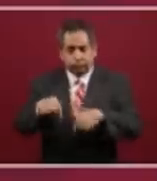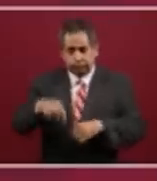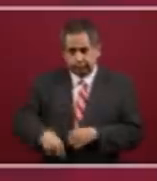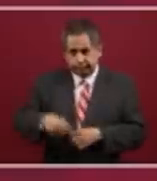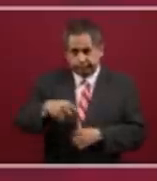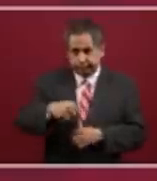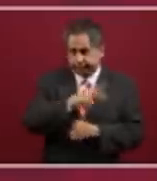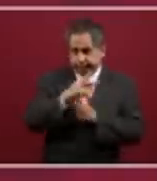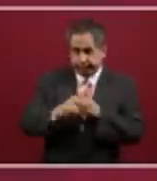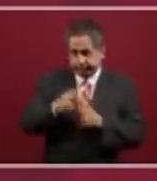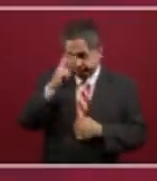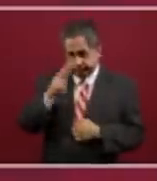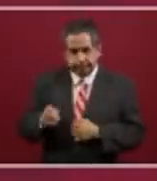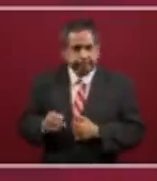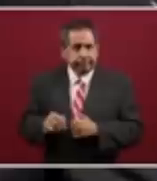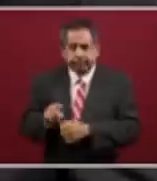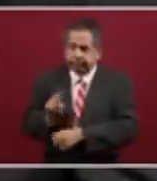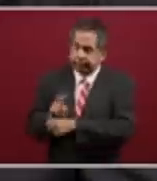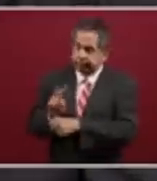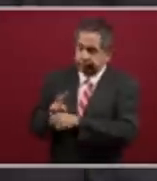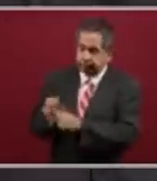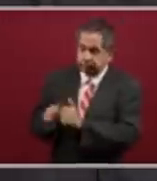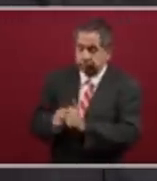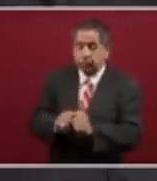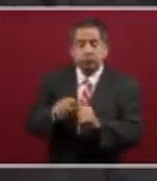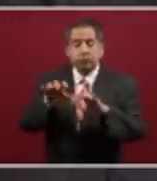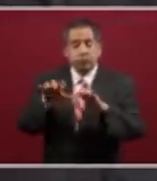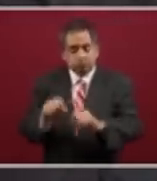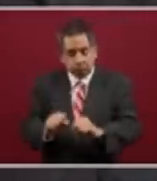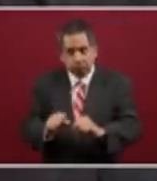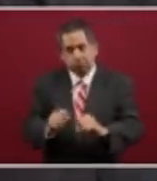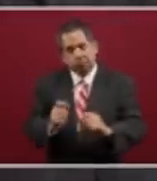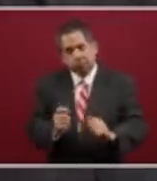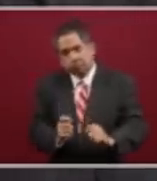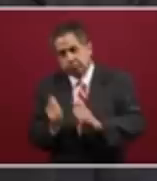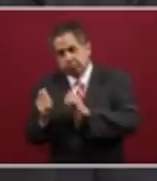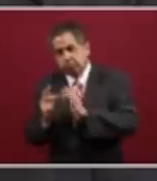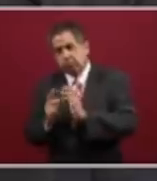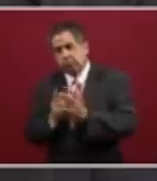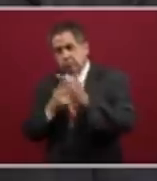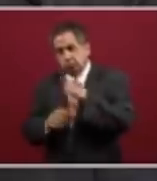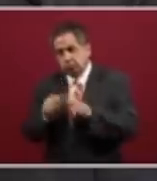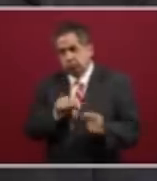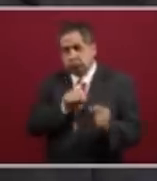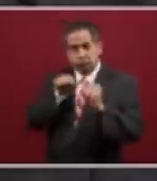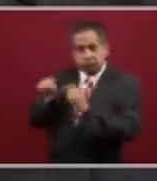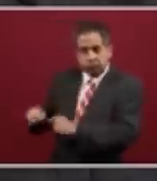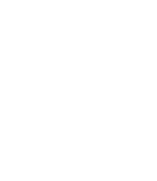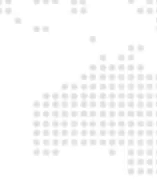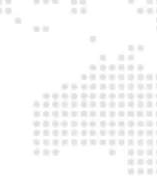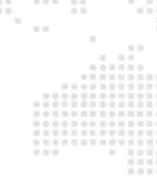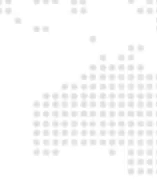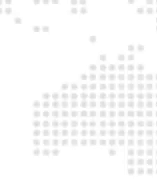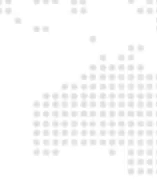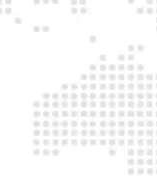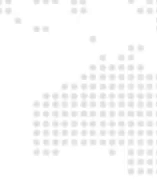compromiso de crecer al 4% este sexenio cuando información de susana hacer eso notimex